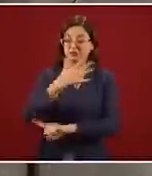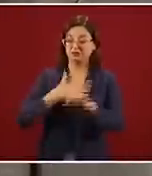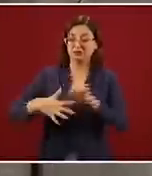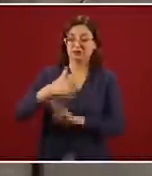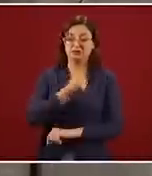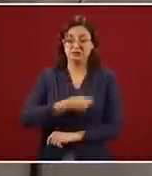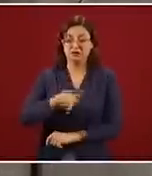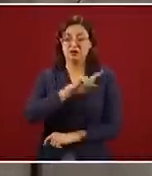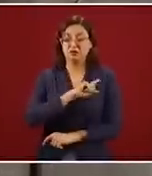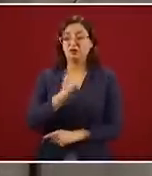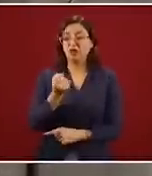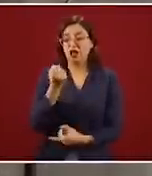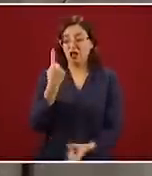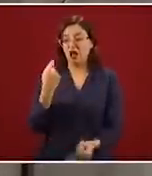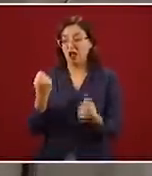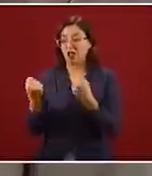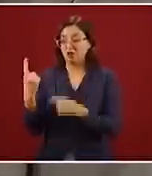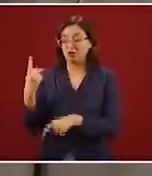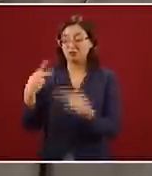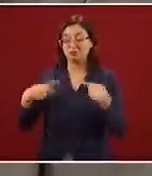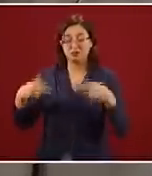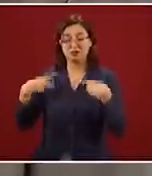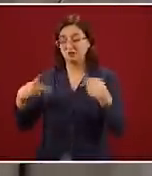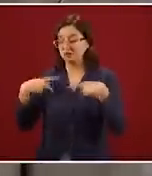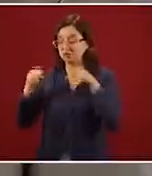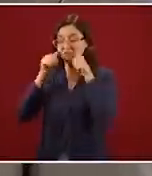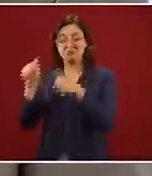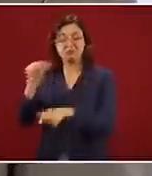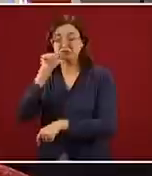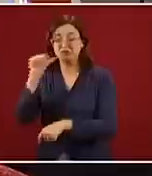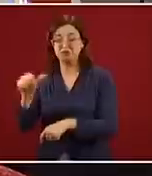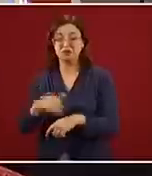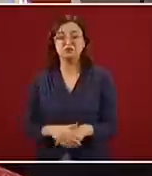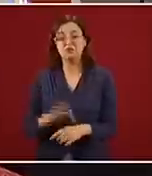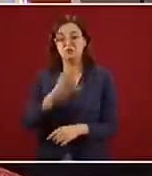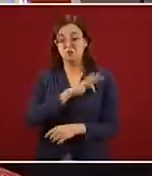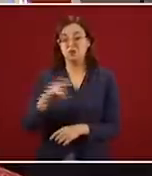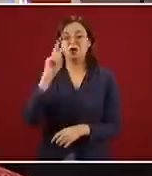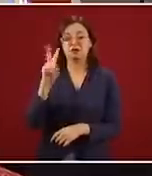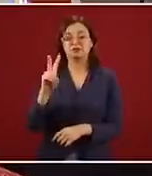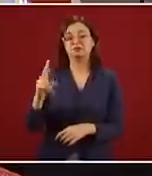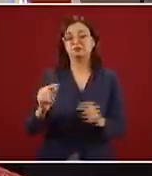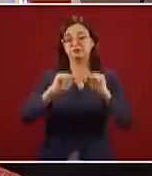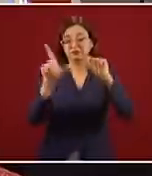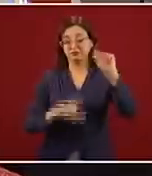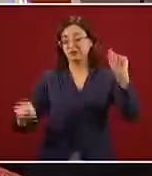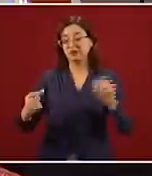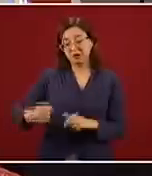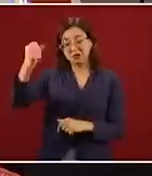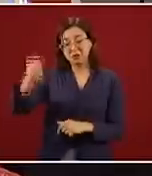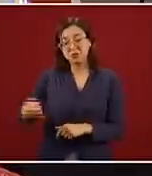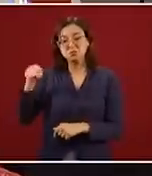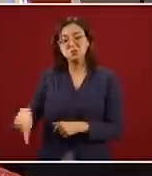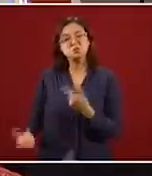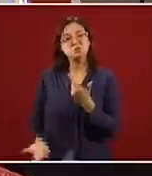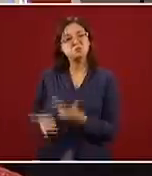inadecuadas que tiene una gran parte de la población. Noten ustedes que el sur del país en general es el más desfavorecido